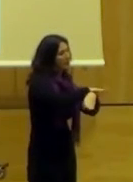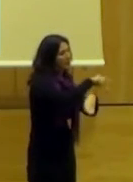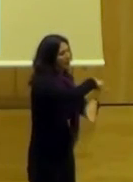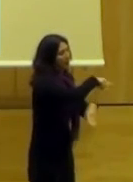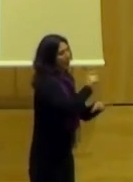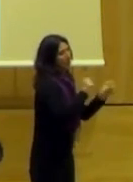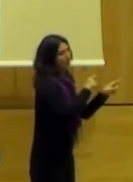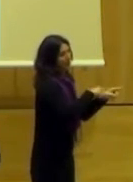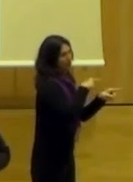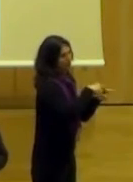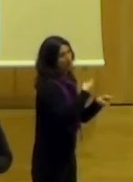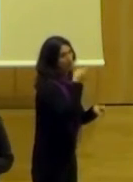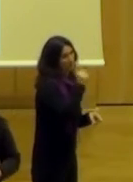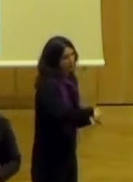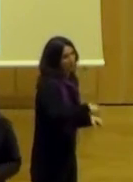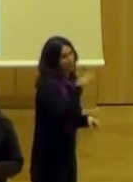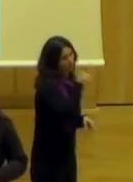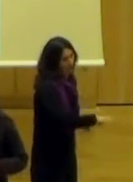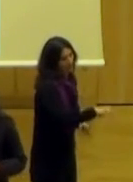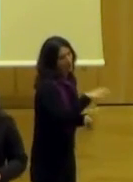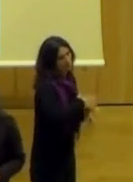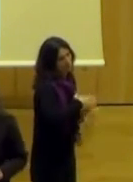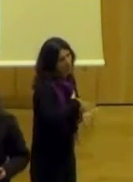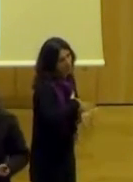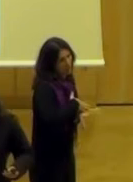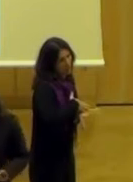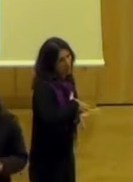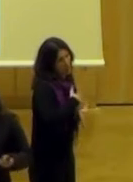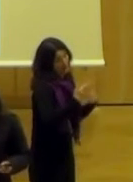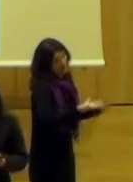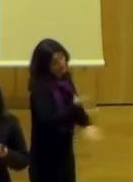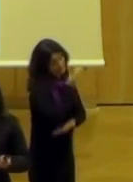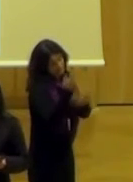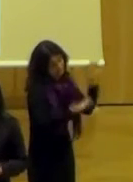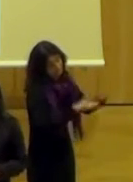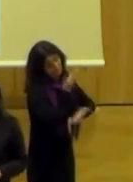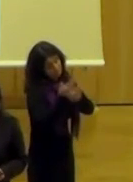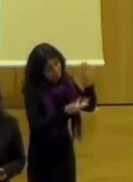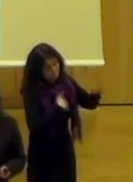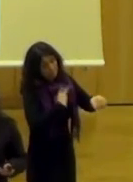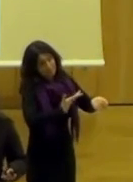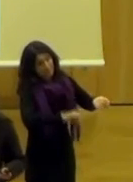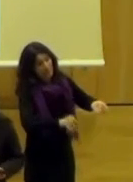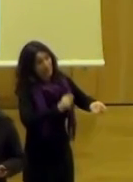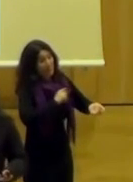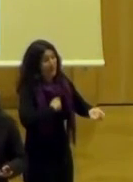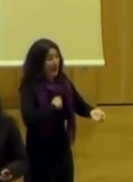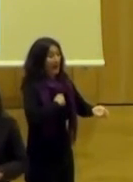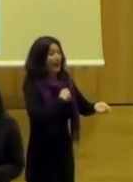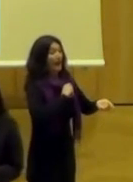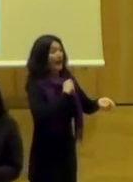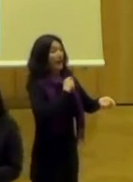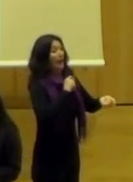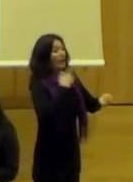población cuando esto además podría llevar entonces a bueno, una serie de